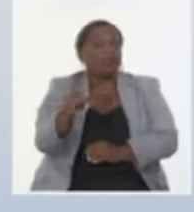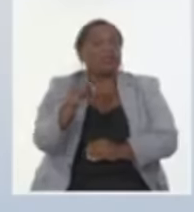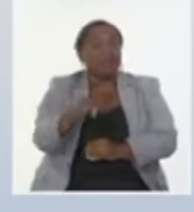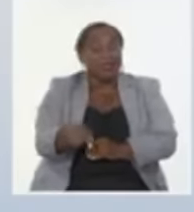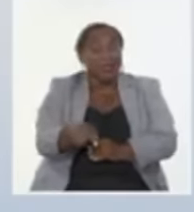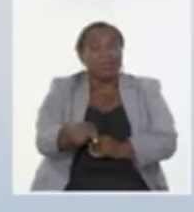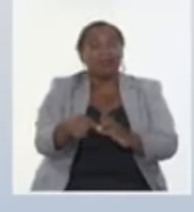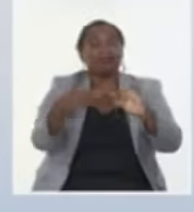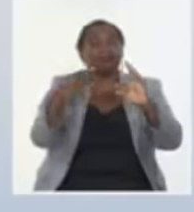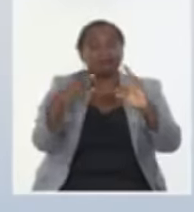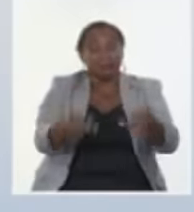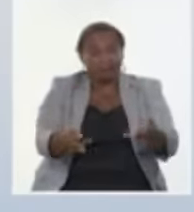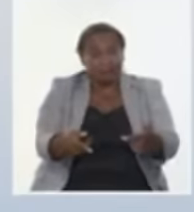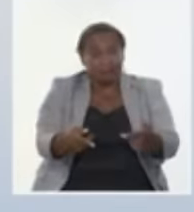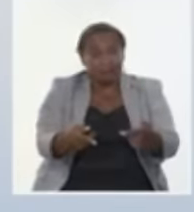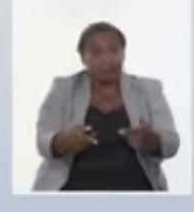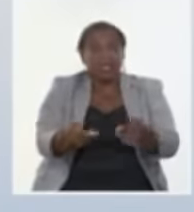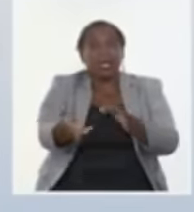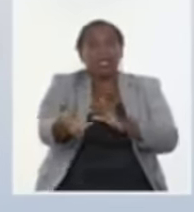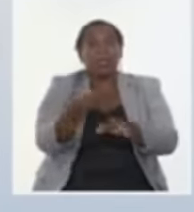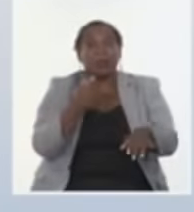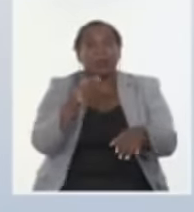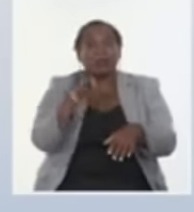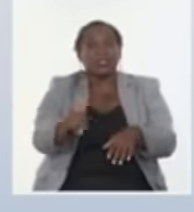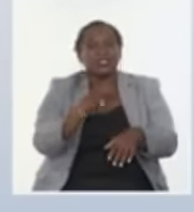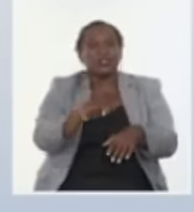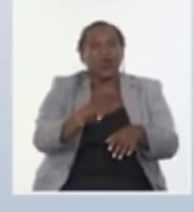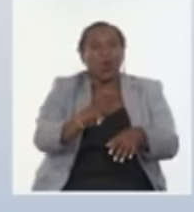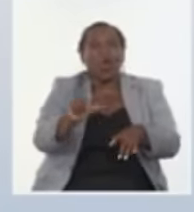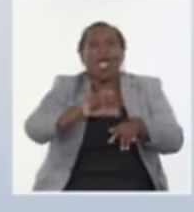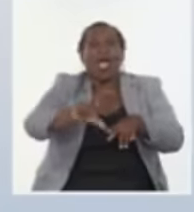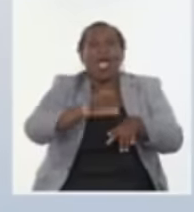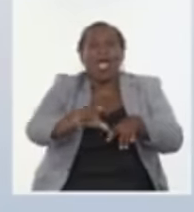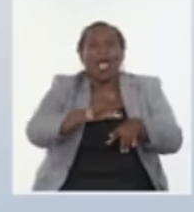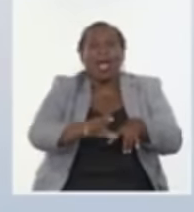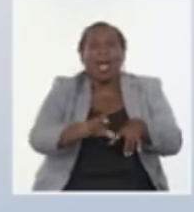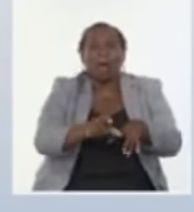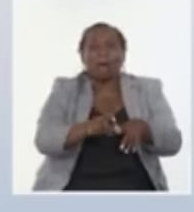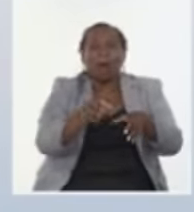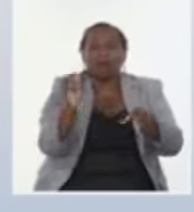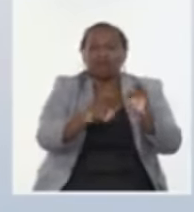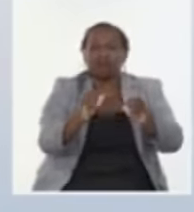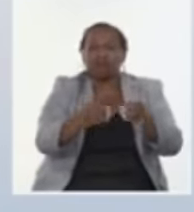y recuperación de la ruralidad en nuestro país.